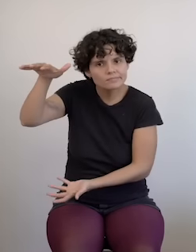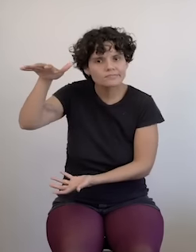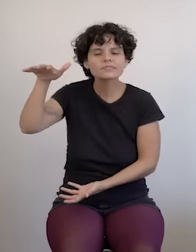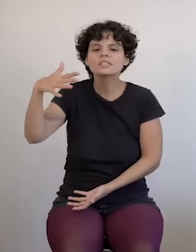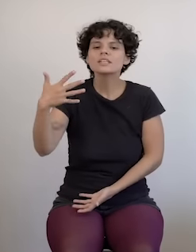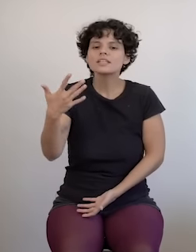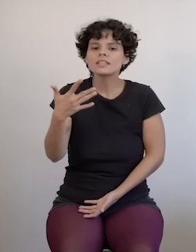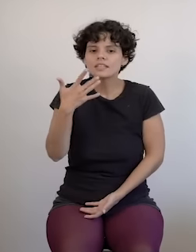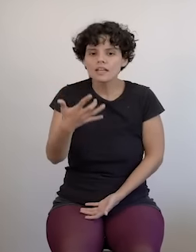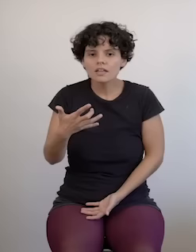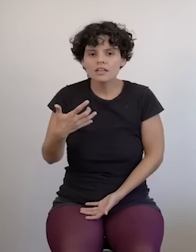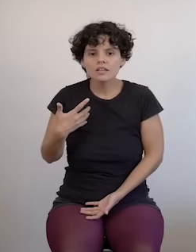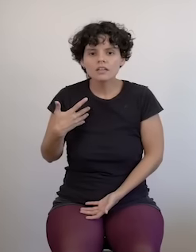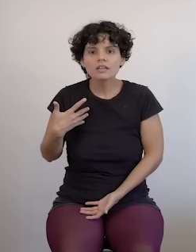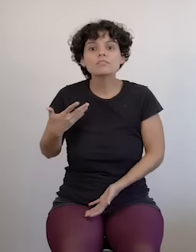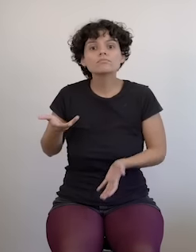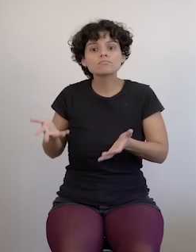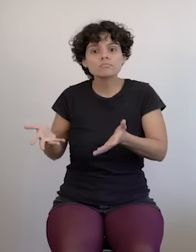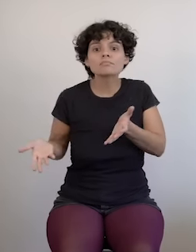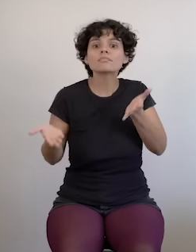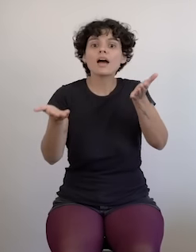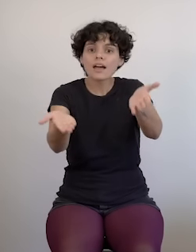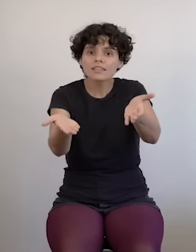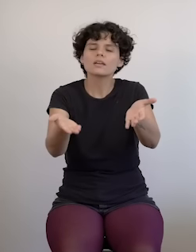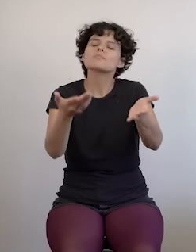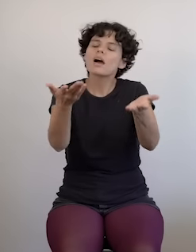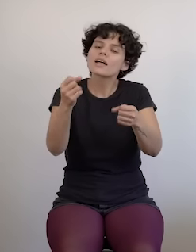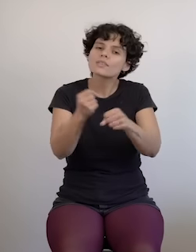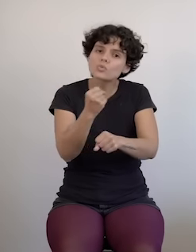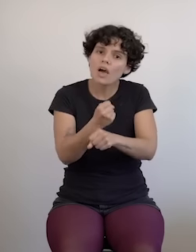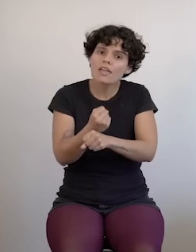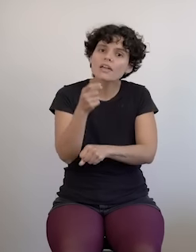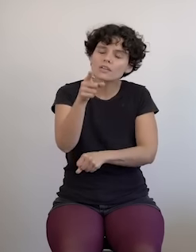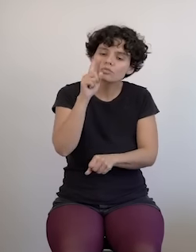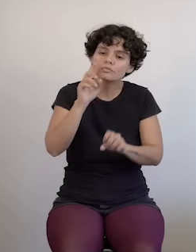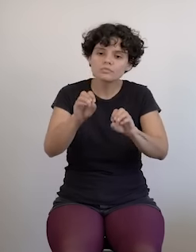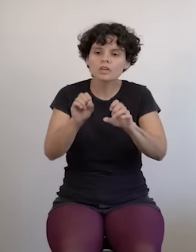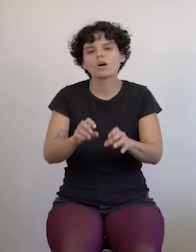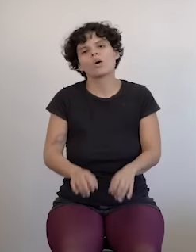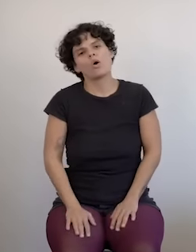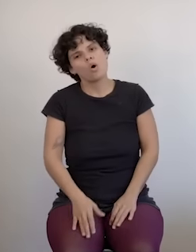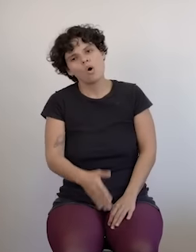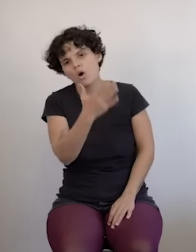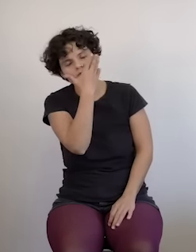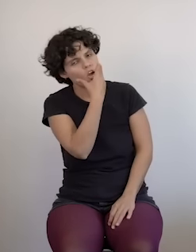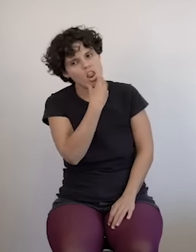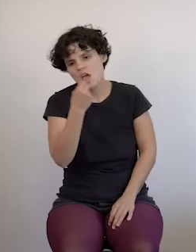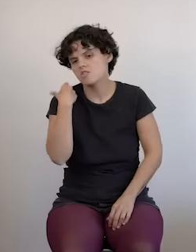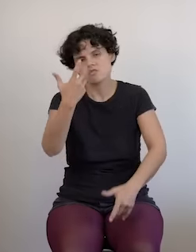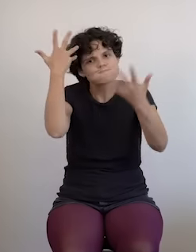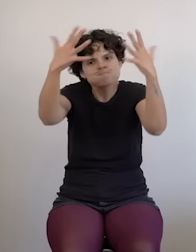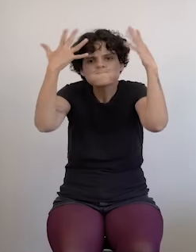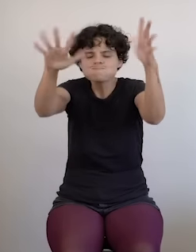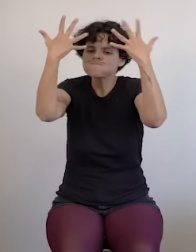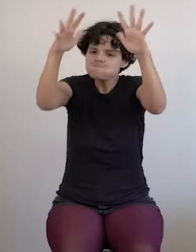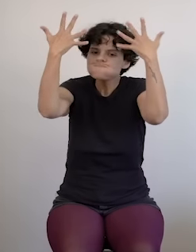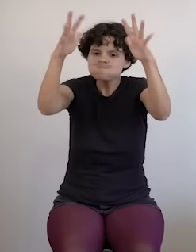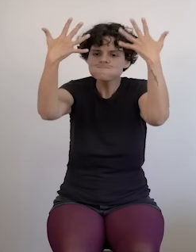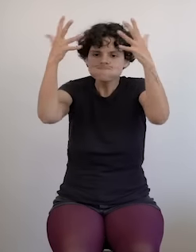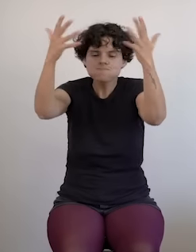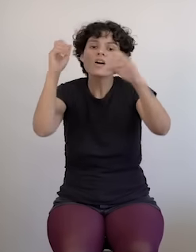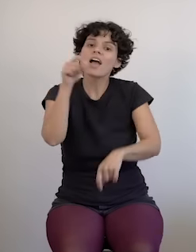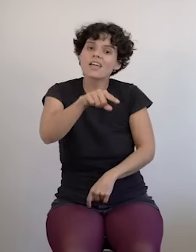es regalarte uno de tus talleres. Mira, qué bonito. Un aplauso. Eso te merece un aplauso. Para la cárcel de Limache. Este va para la cárcel